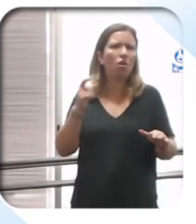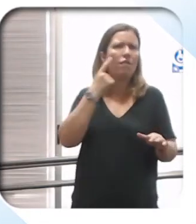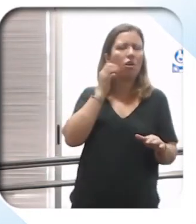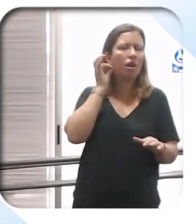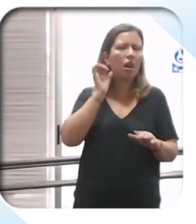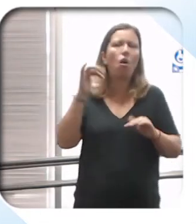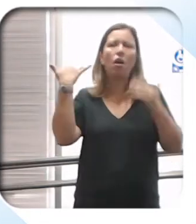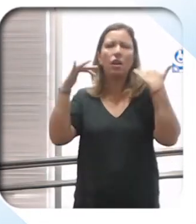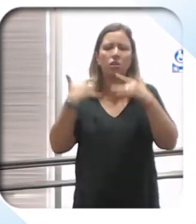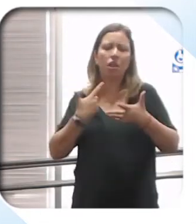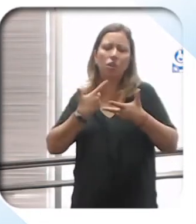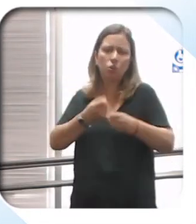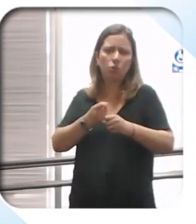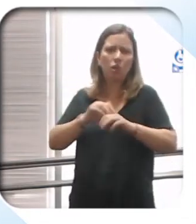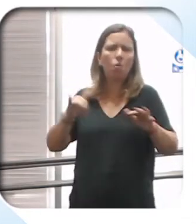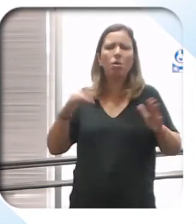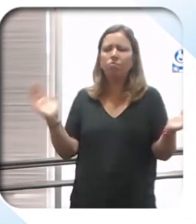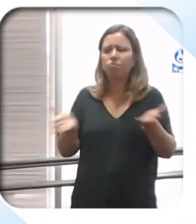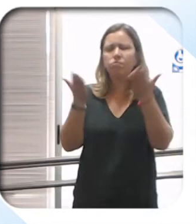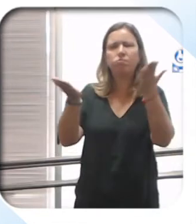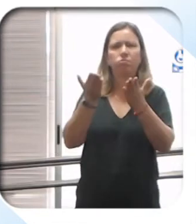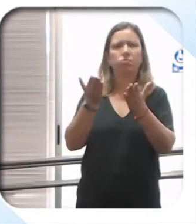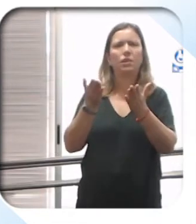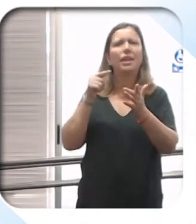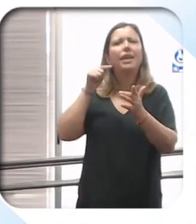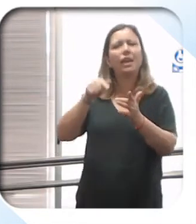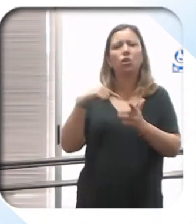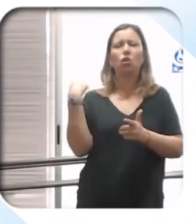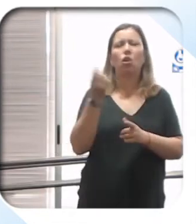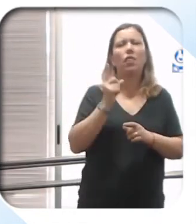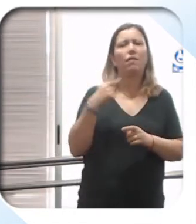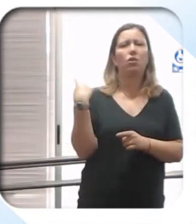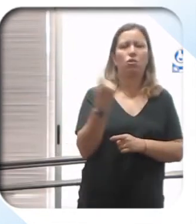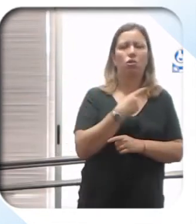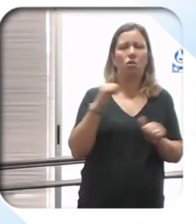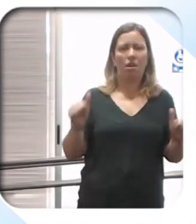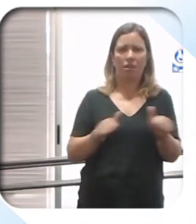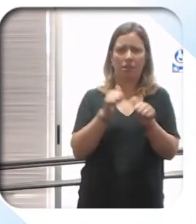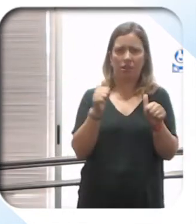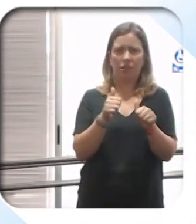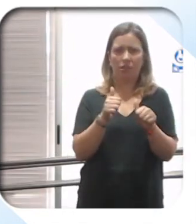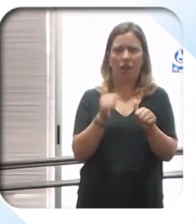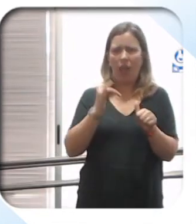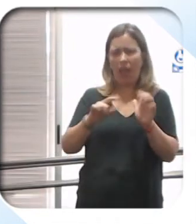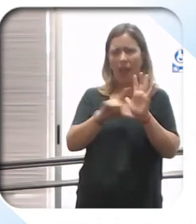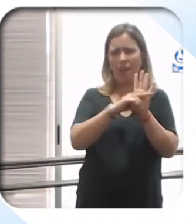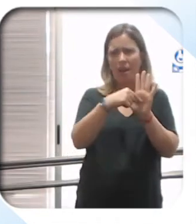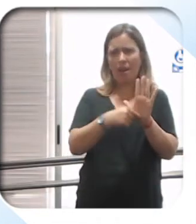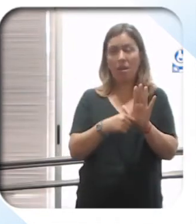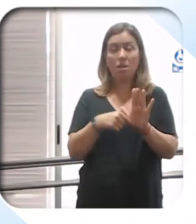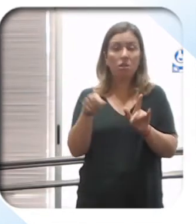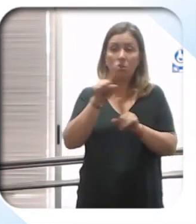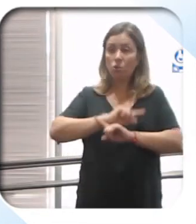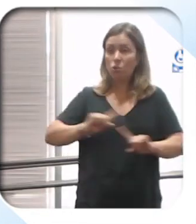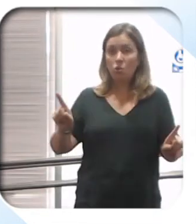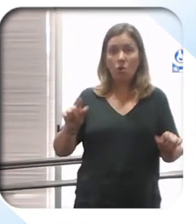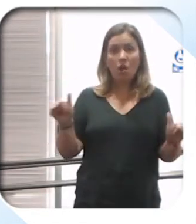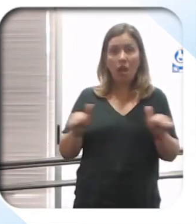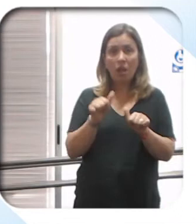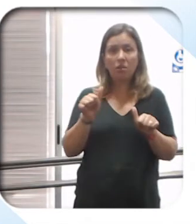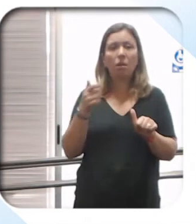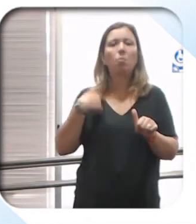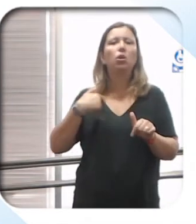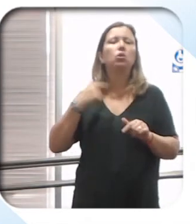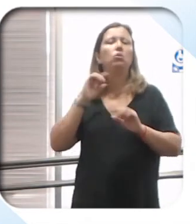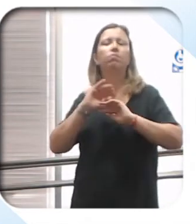niñas, adolescentes y tratar de promoverlos. Ese es el marco que me ampara. Y si no se da, es también porque yo